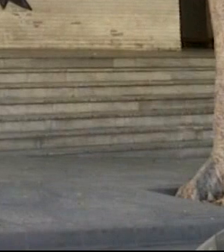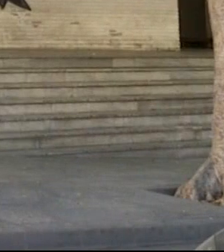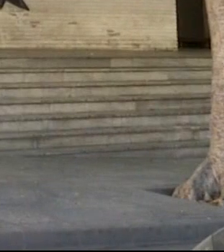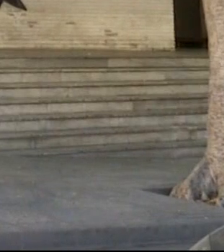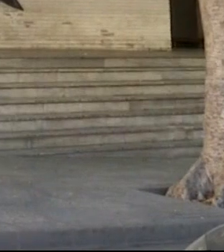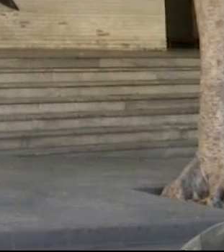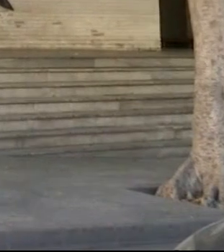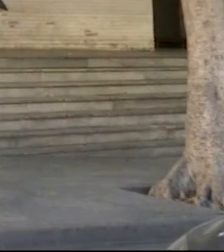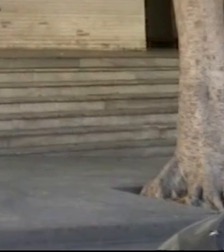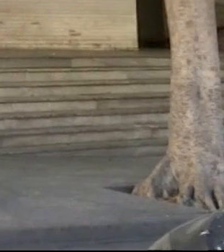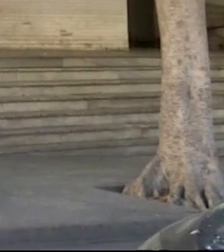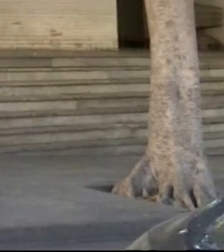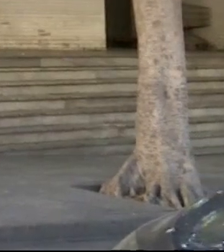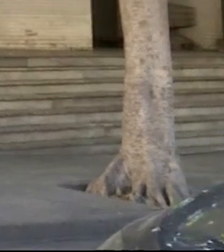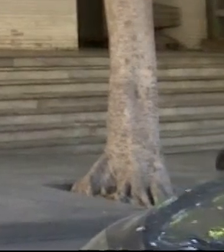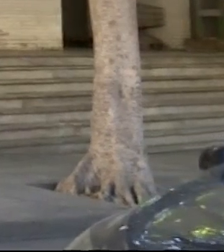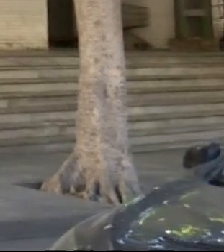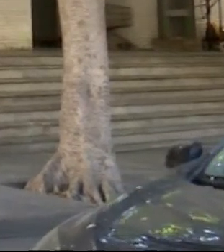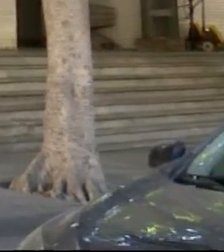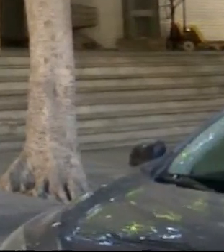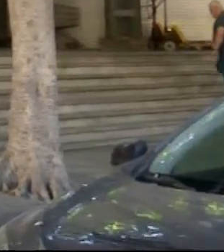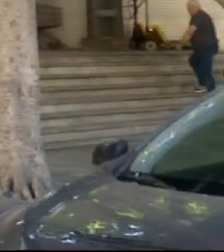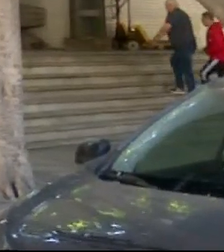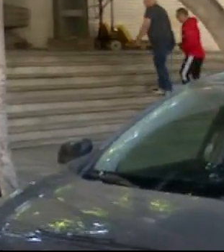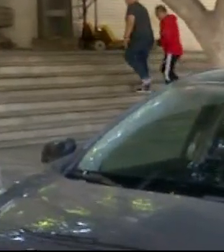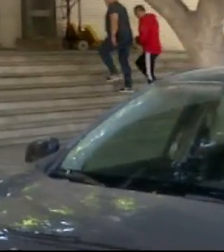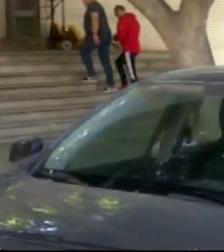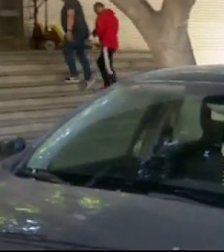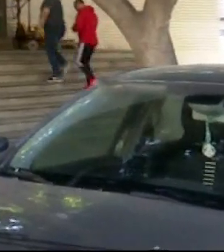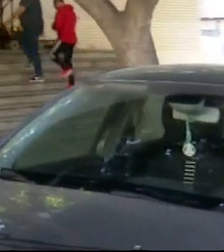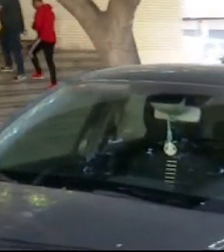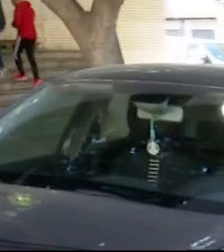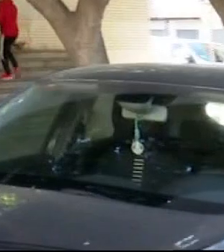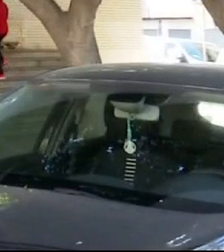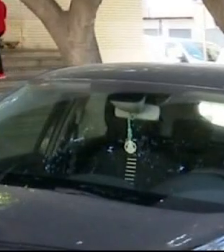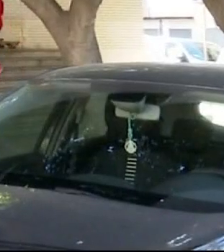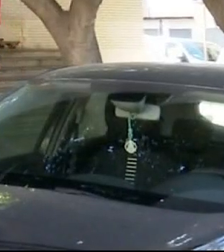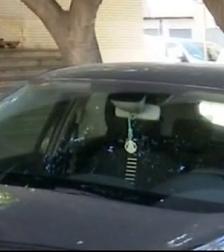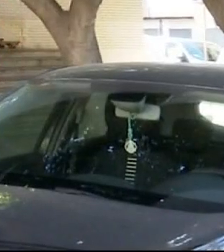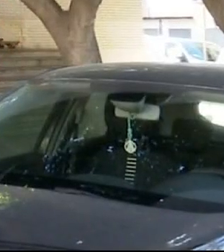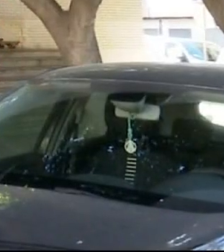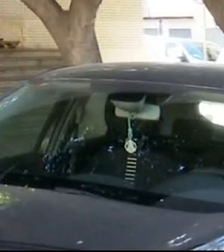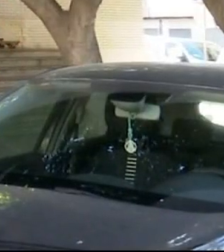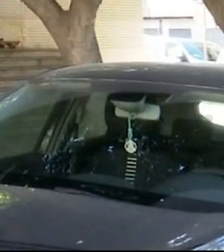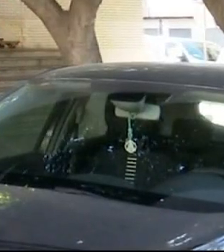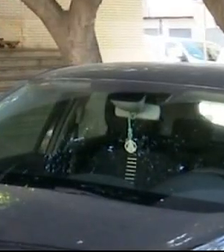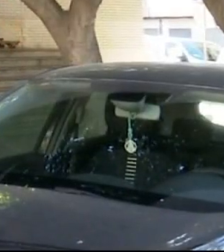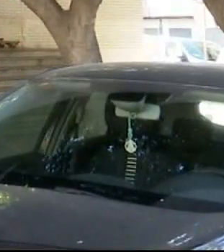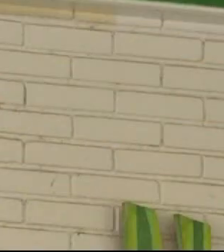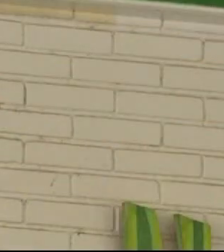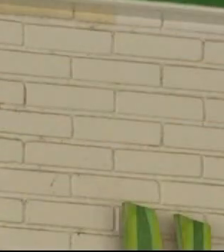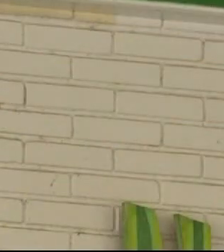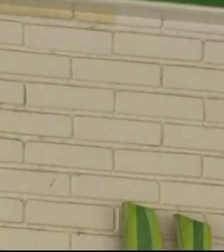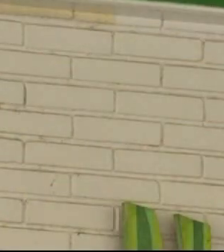Corporación Municipal también ha aprobado una modificación presupuestaria para que el Ayuntamiento aporte 293.000 euros